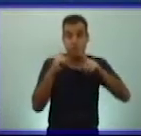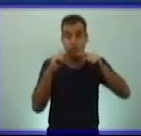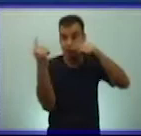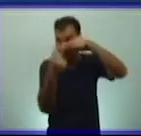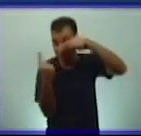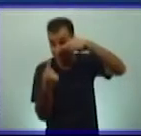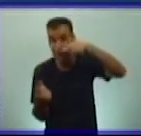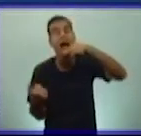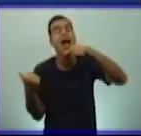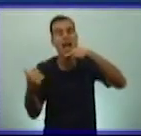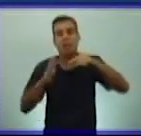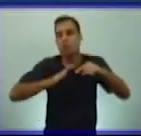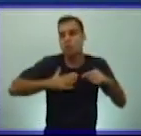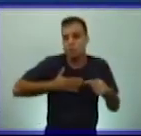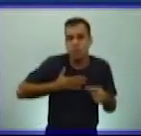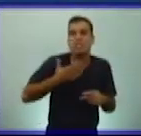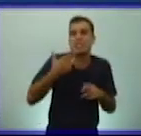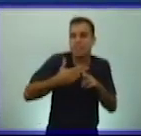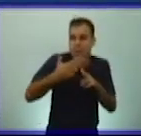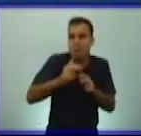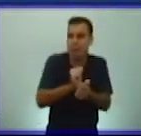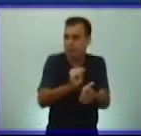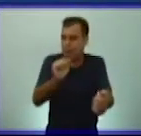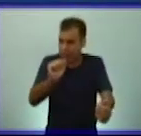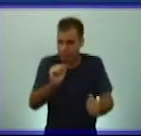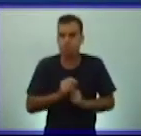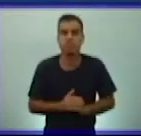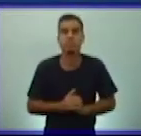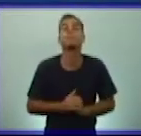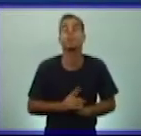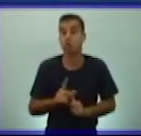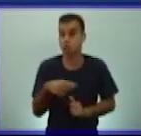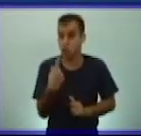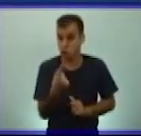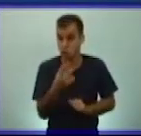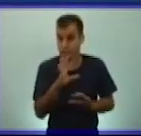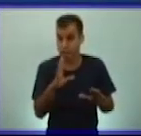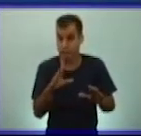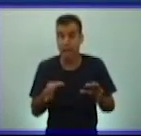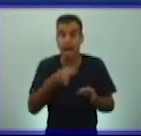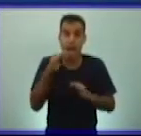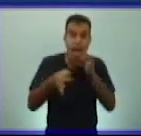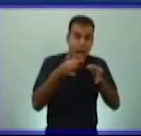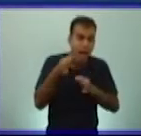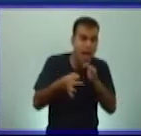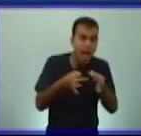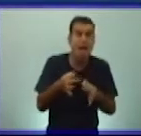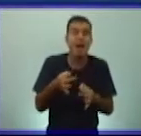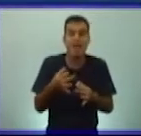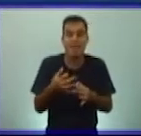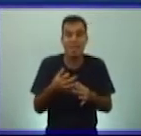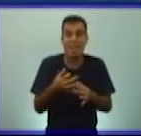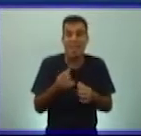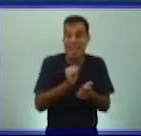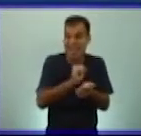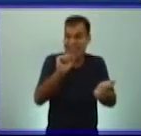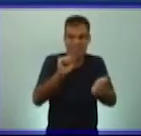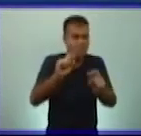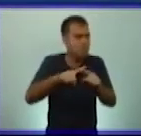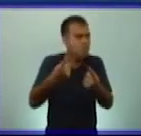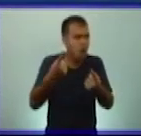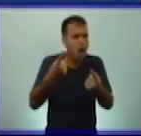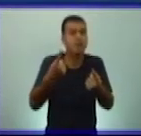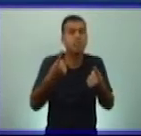son oscilaciones libres. Anteriormente habíamos planteado que la oscilación es libre si solo